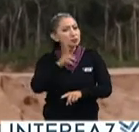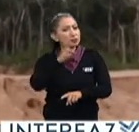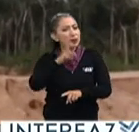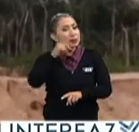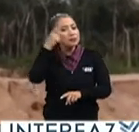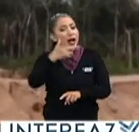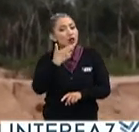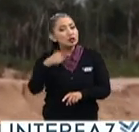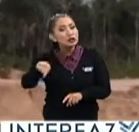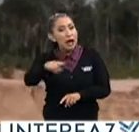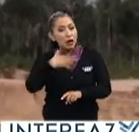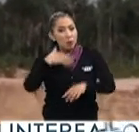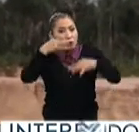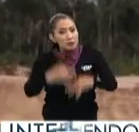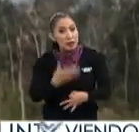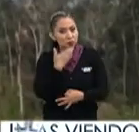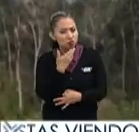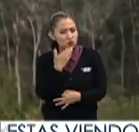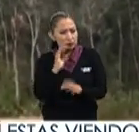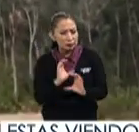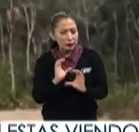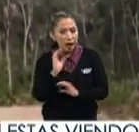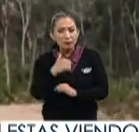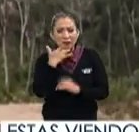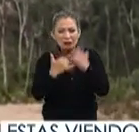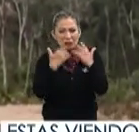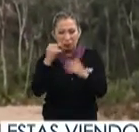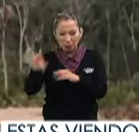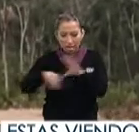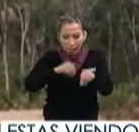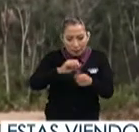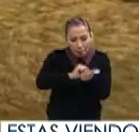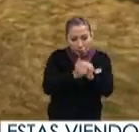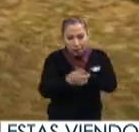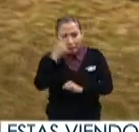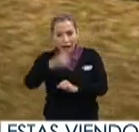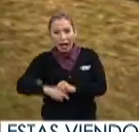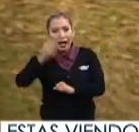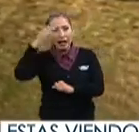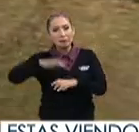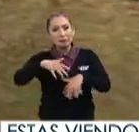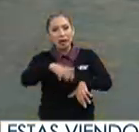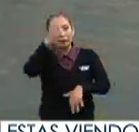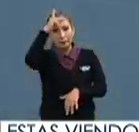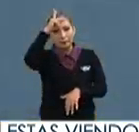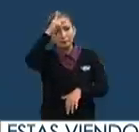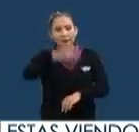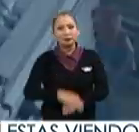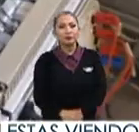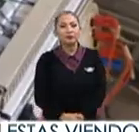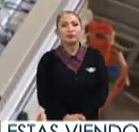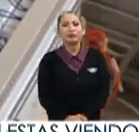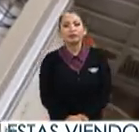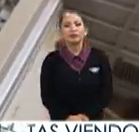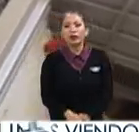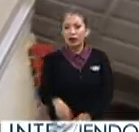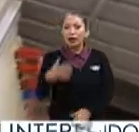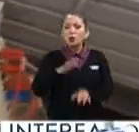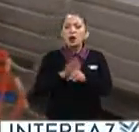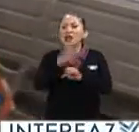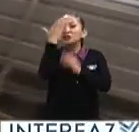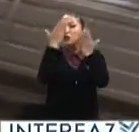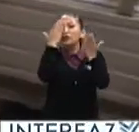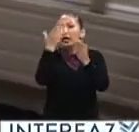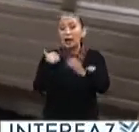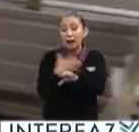experimentos para utilizar de manera productiva los desechos contaminantes en las costas peruanas. En orientación